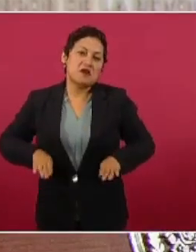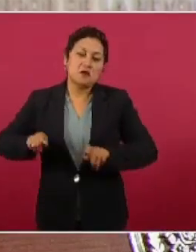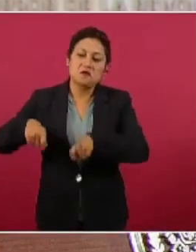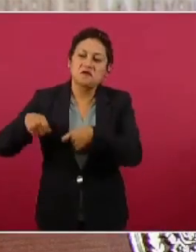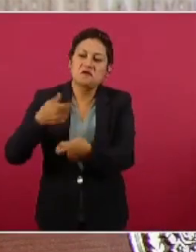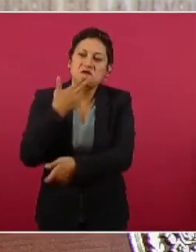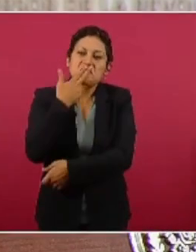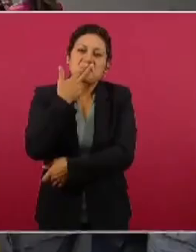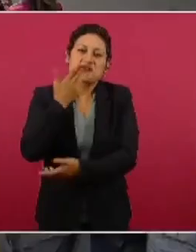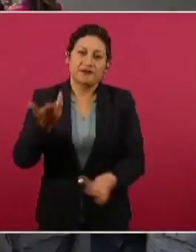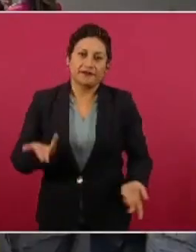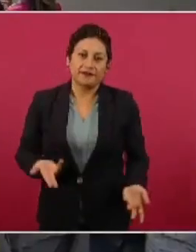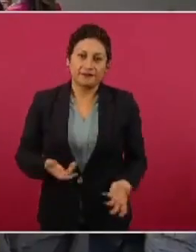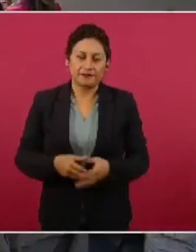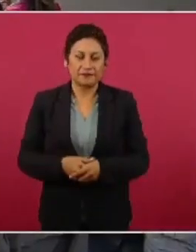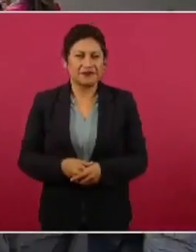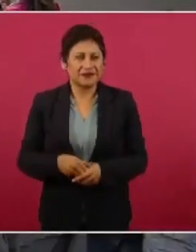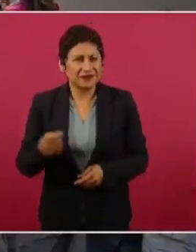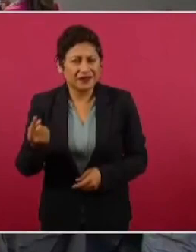¿Eh?